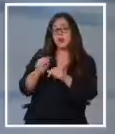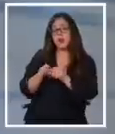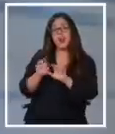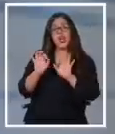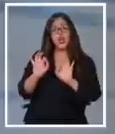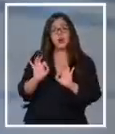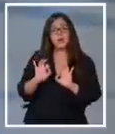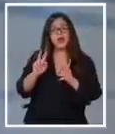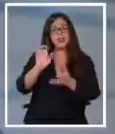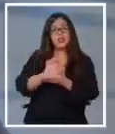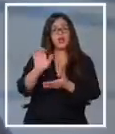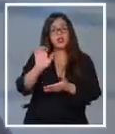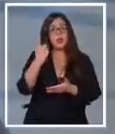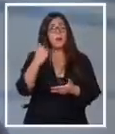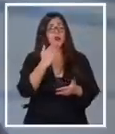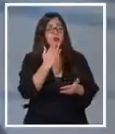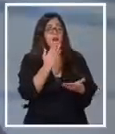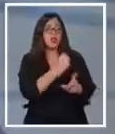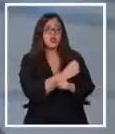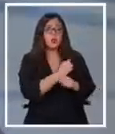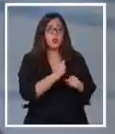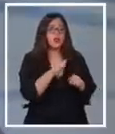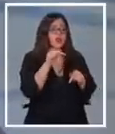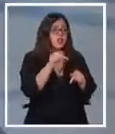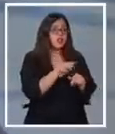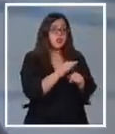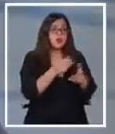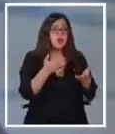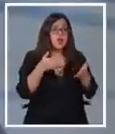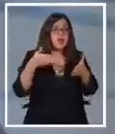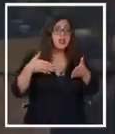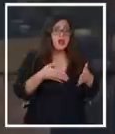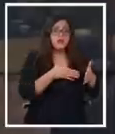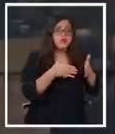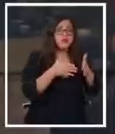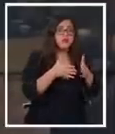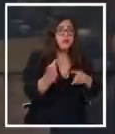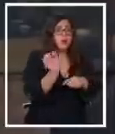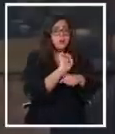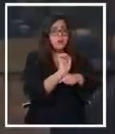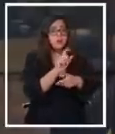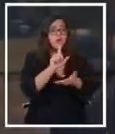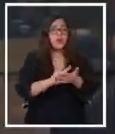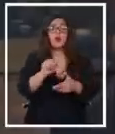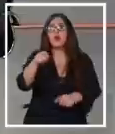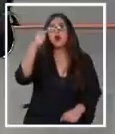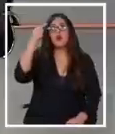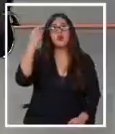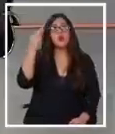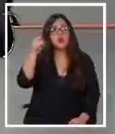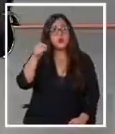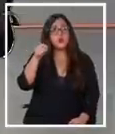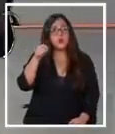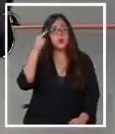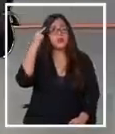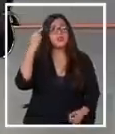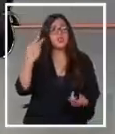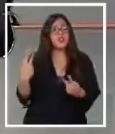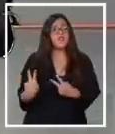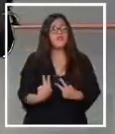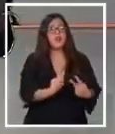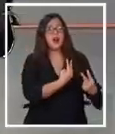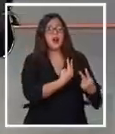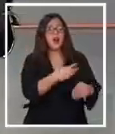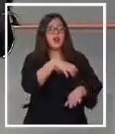decepción en algún hecho que tampoco se puede analizar que no se pueda transitar por su persona por supuesto tiene pensado de la araucanía como presidente cuando condiciones